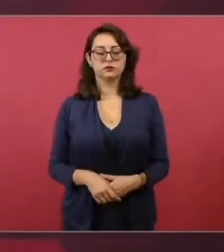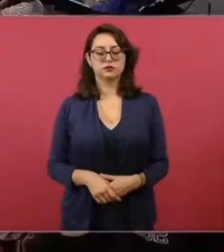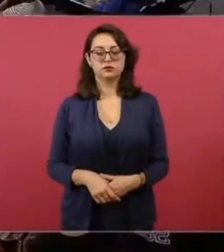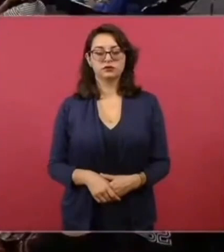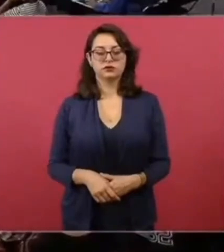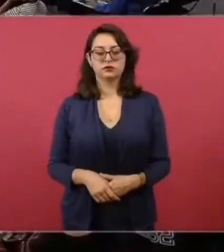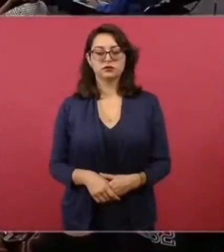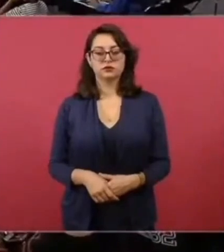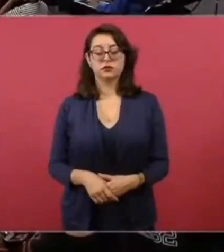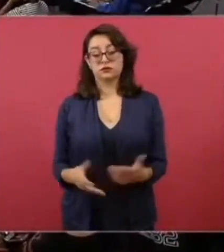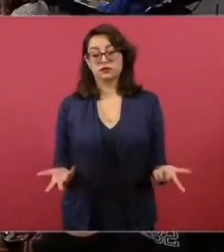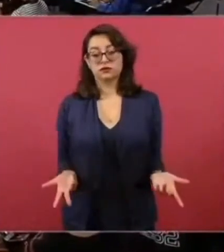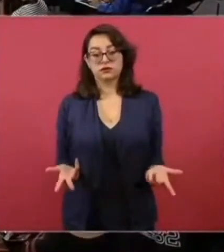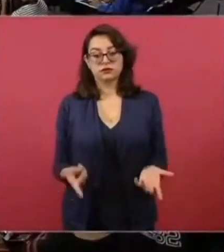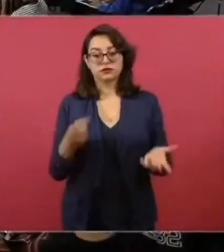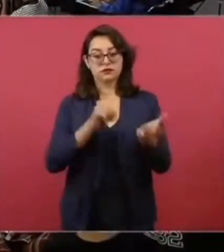están utilizando mucho dinero